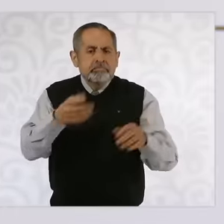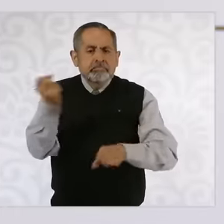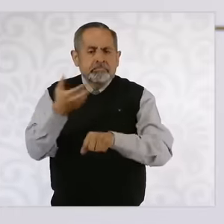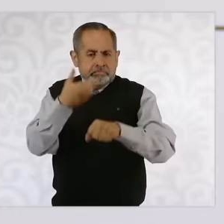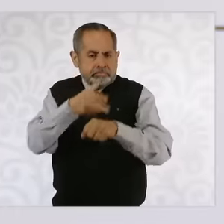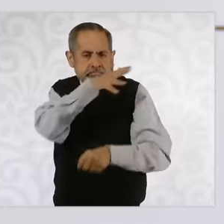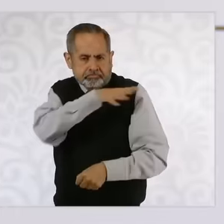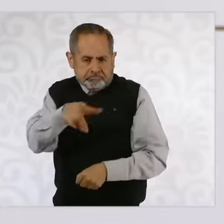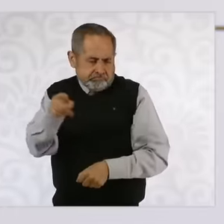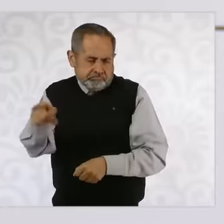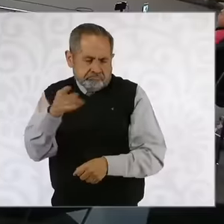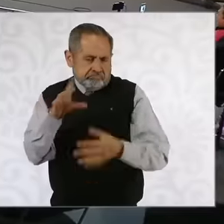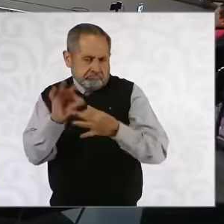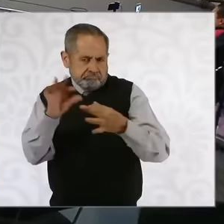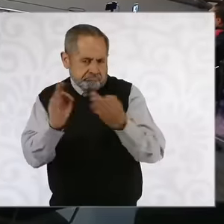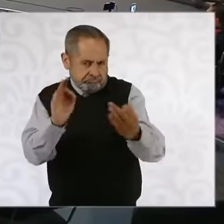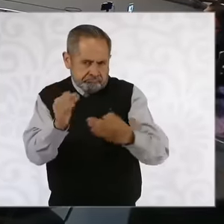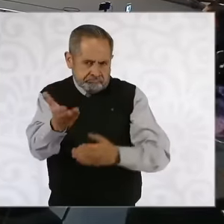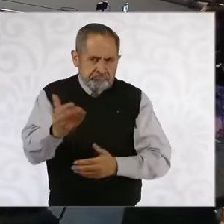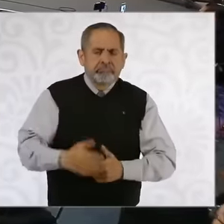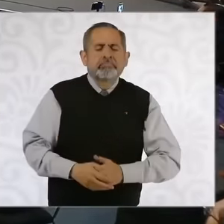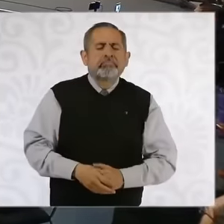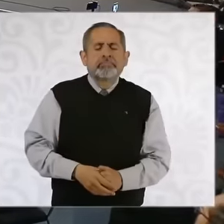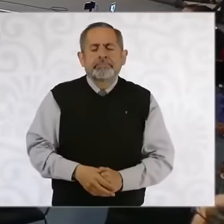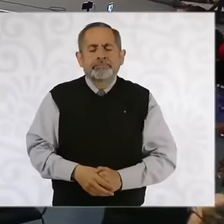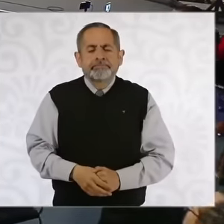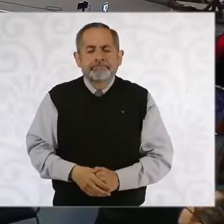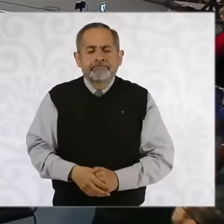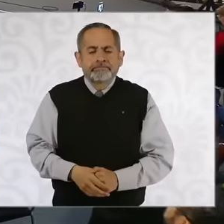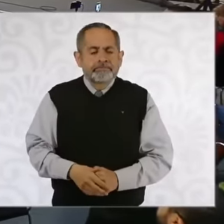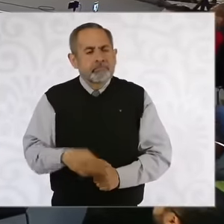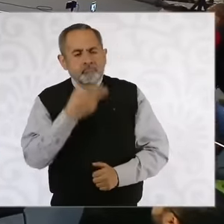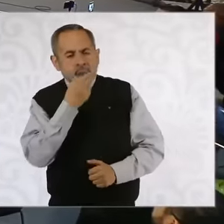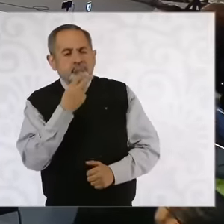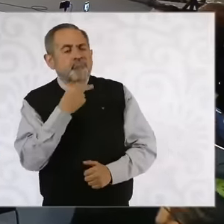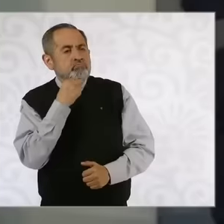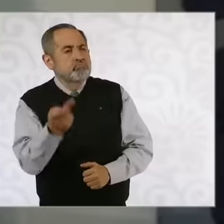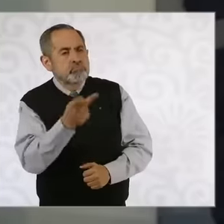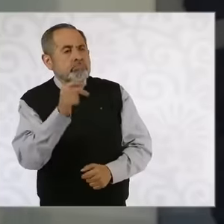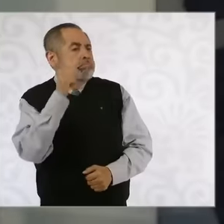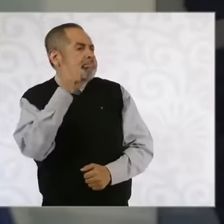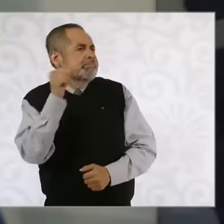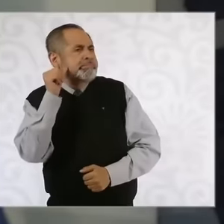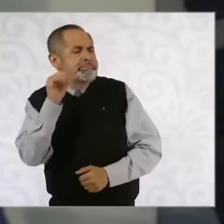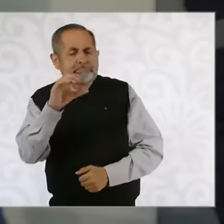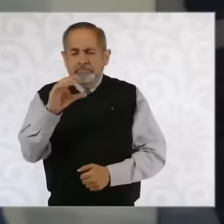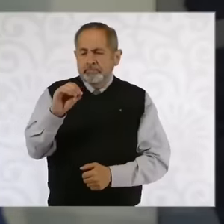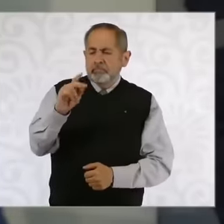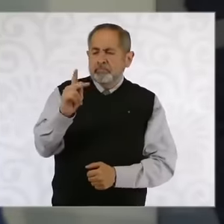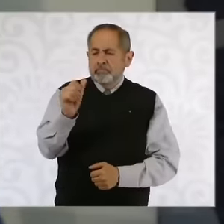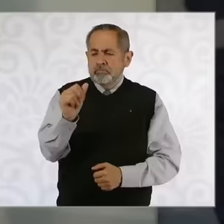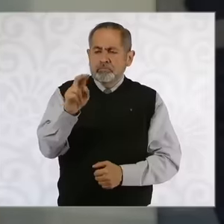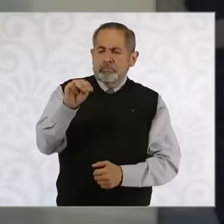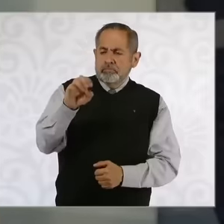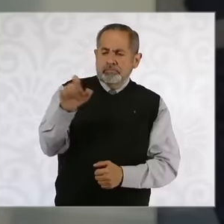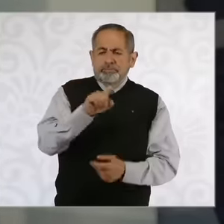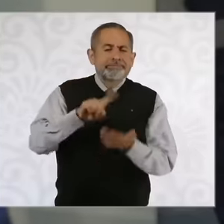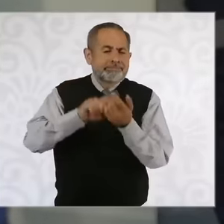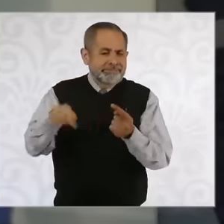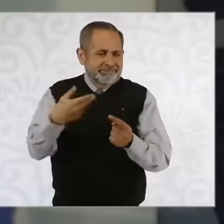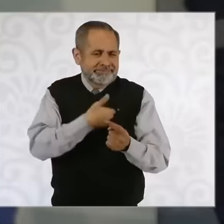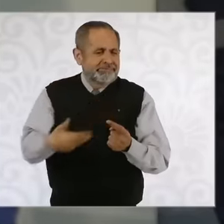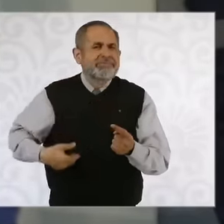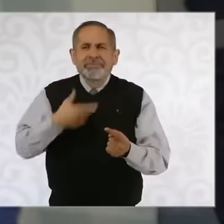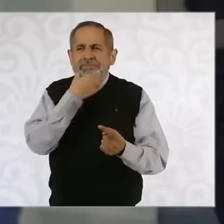secretario. Vale, doctora. Por otra parte, ayer la Coparmex, el presidente de Coparmex, que